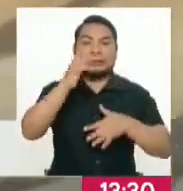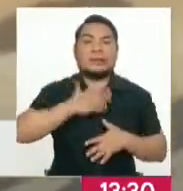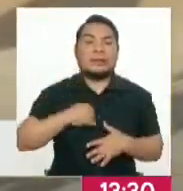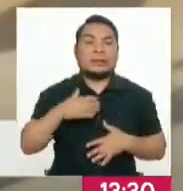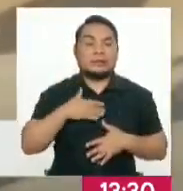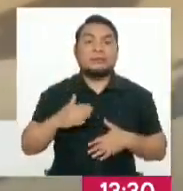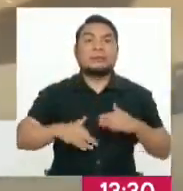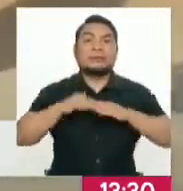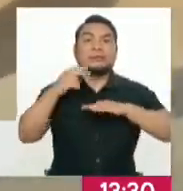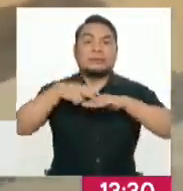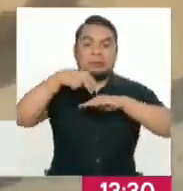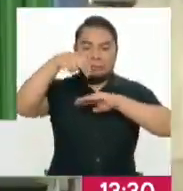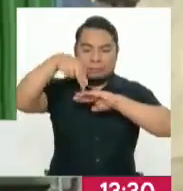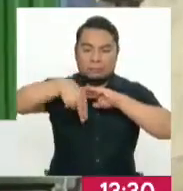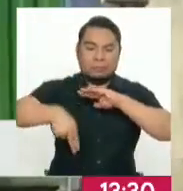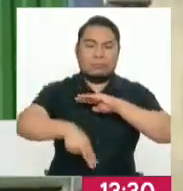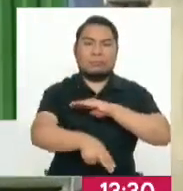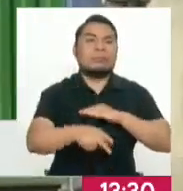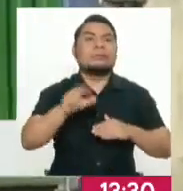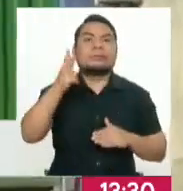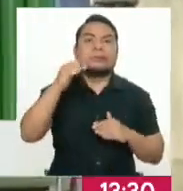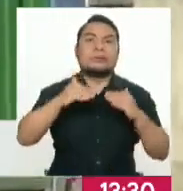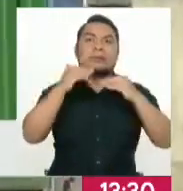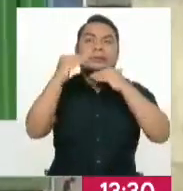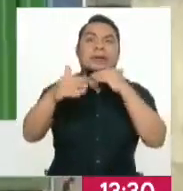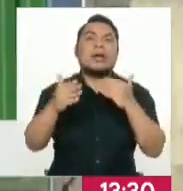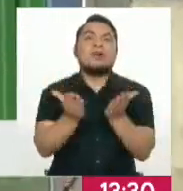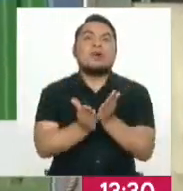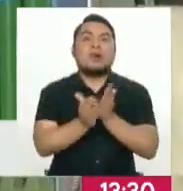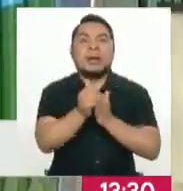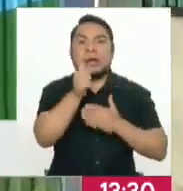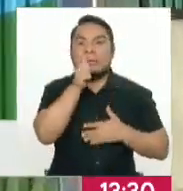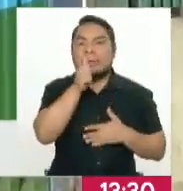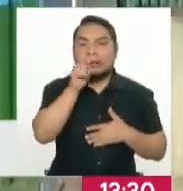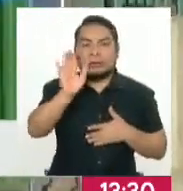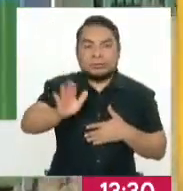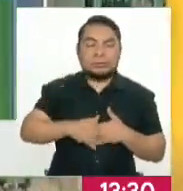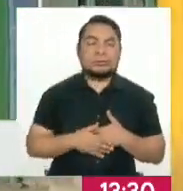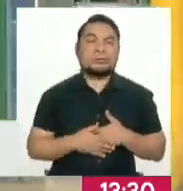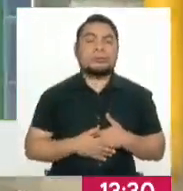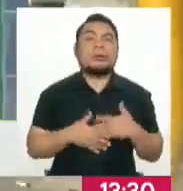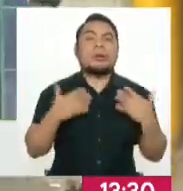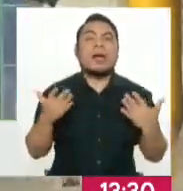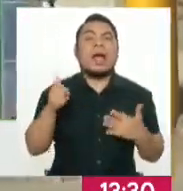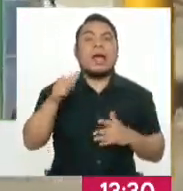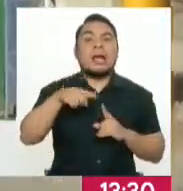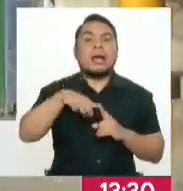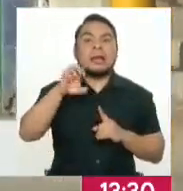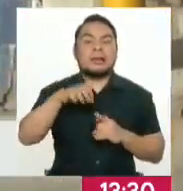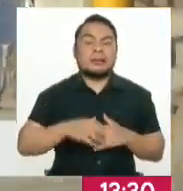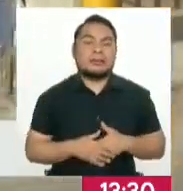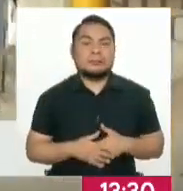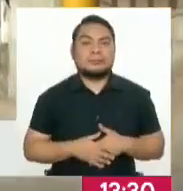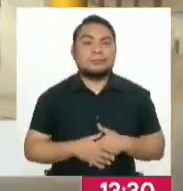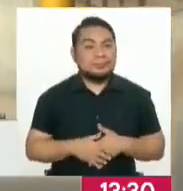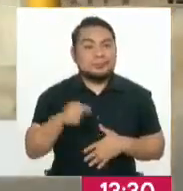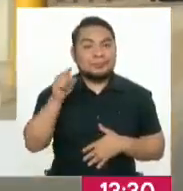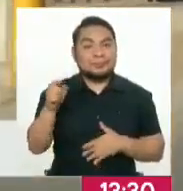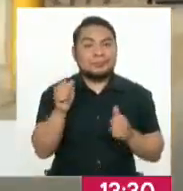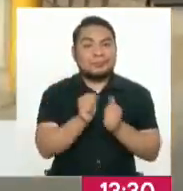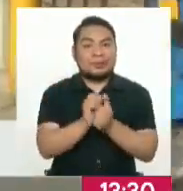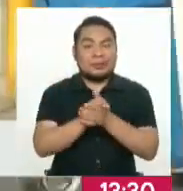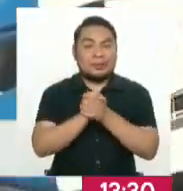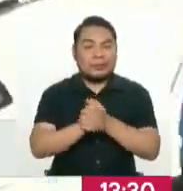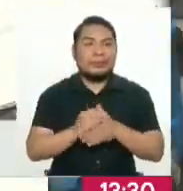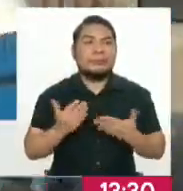cayó del tragaluz del tercer piso de su colegio particular Moderno Unimatec en Ate. Él y sus